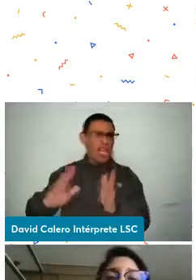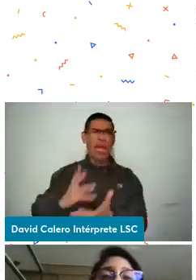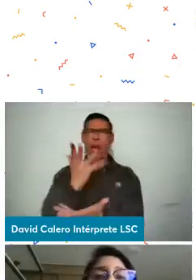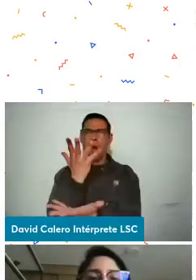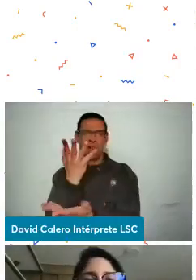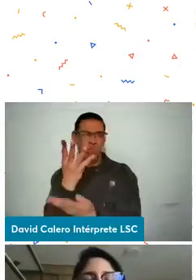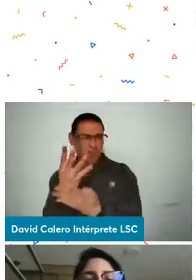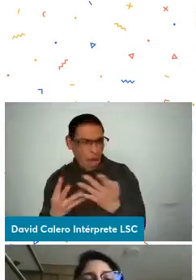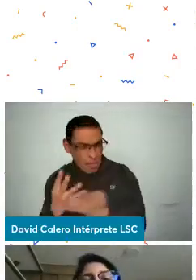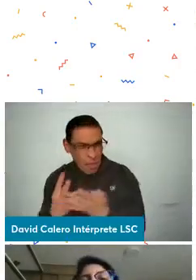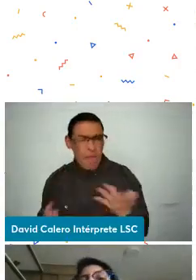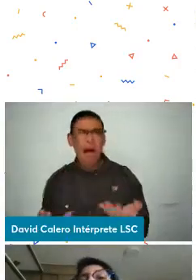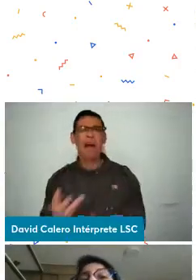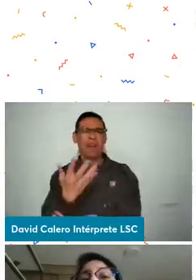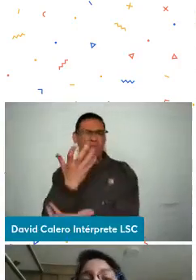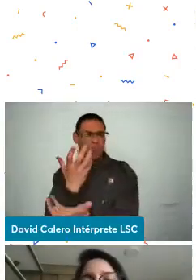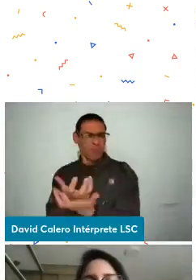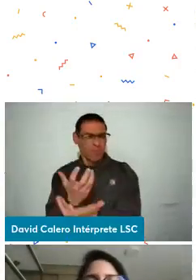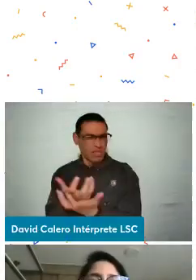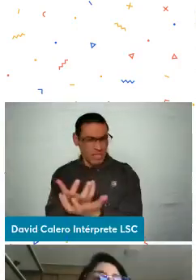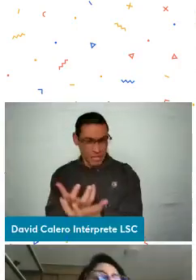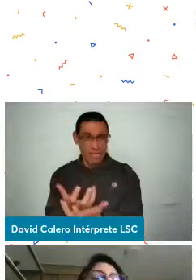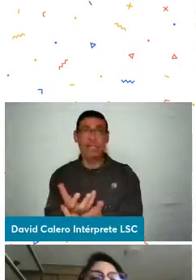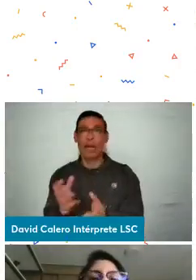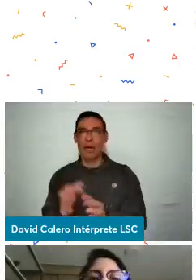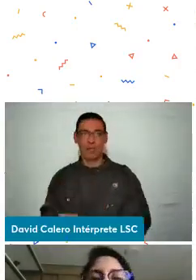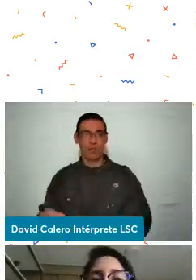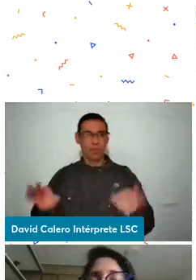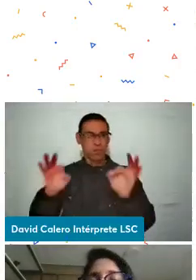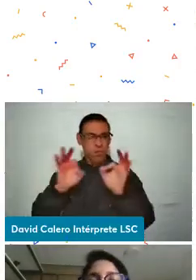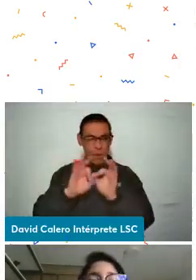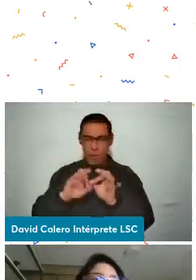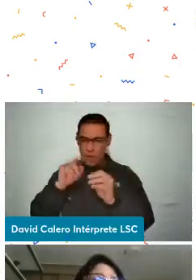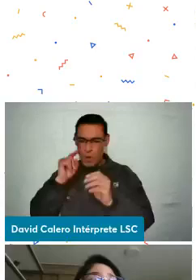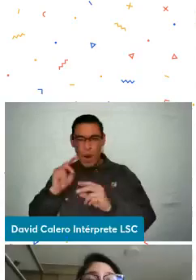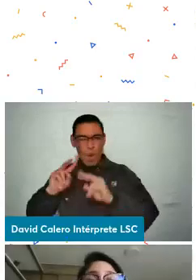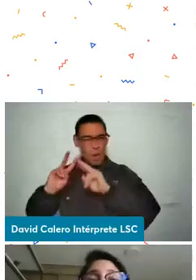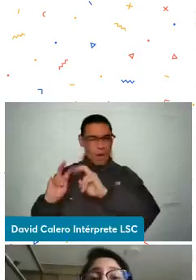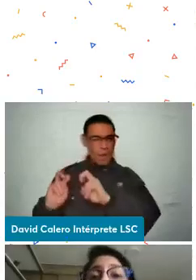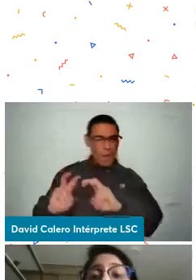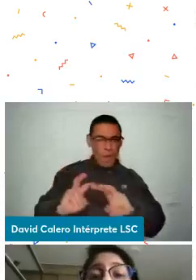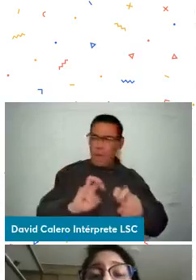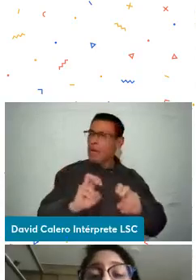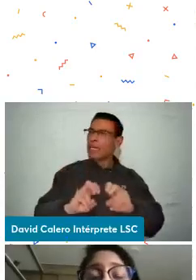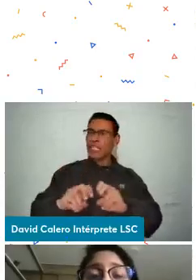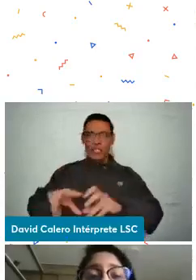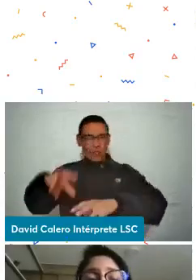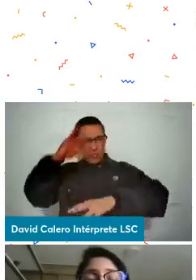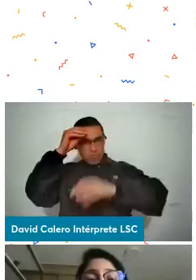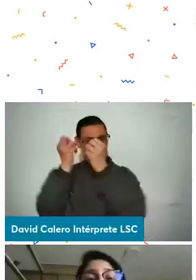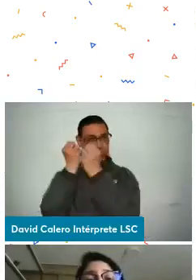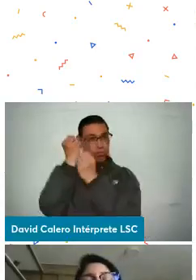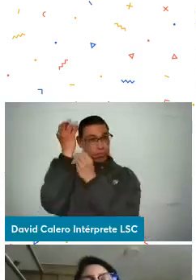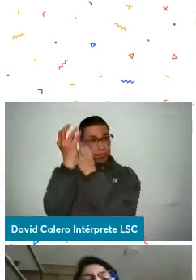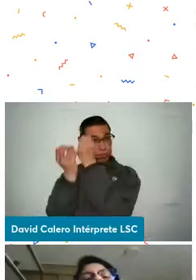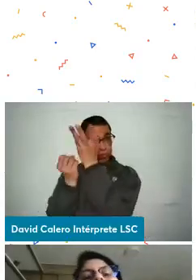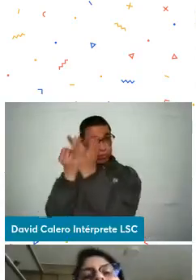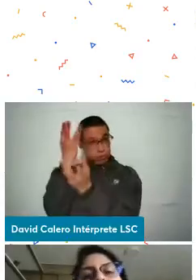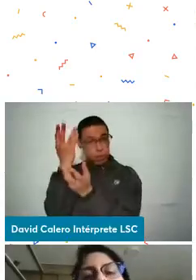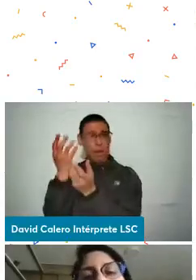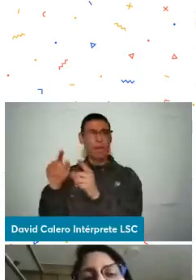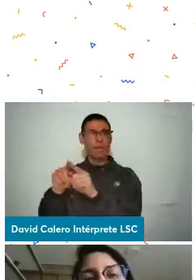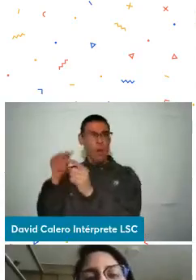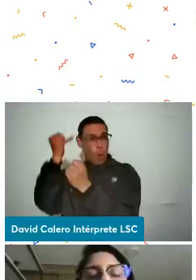de ciencias, etcétera, indaguen, usen la creatividad, la innovación para buscar herramientas tecnológicas